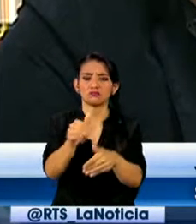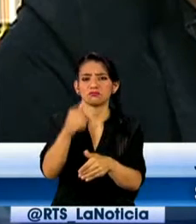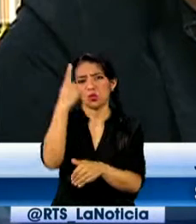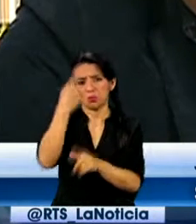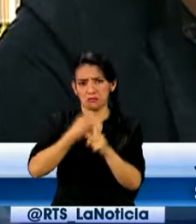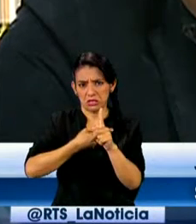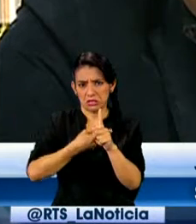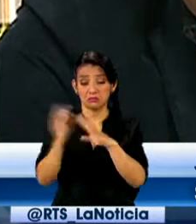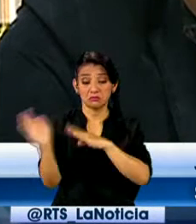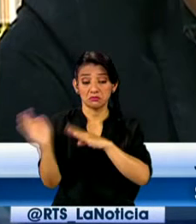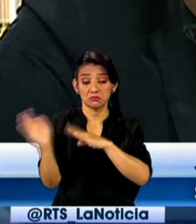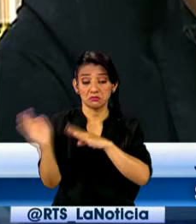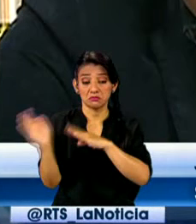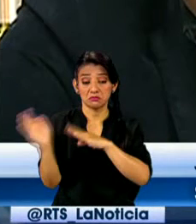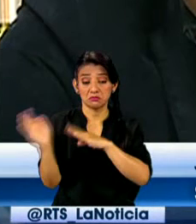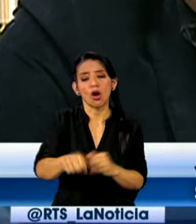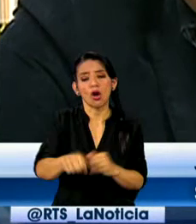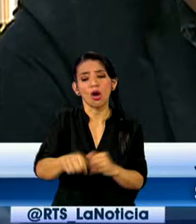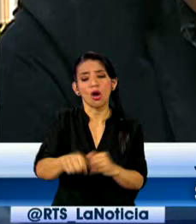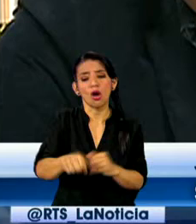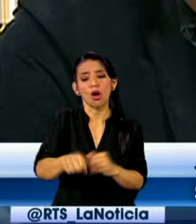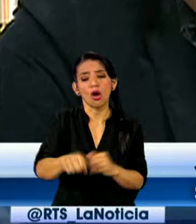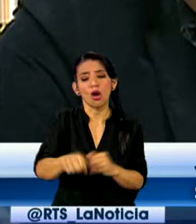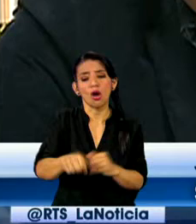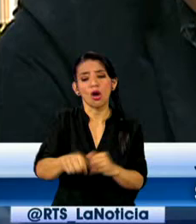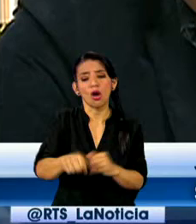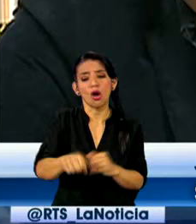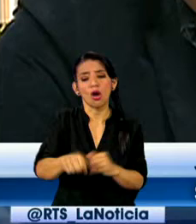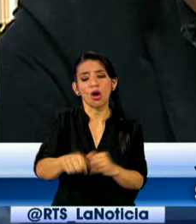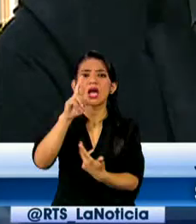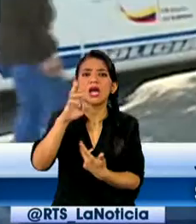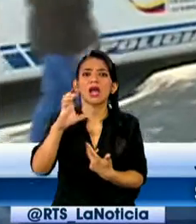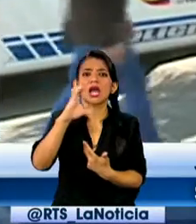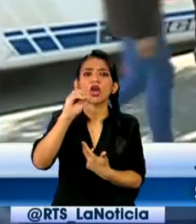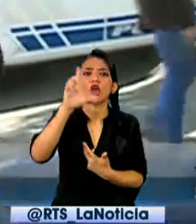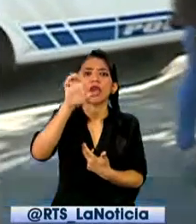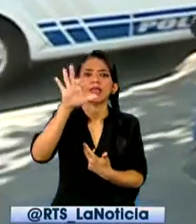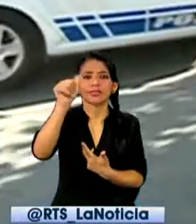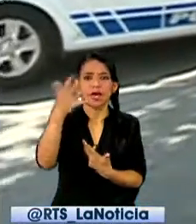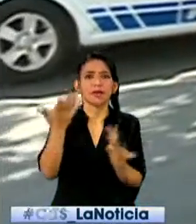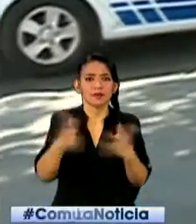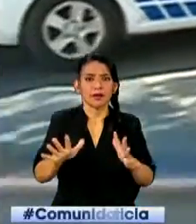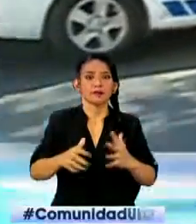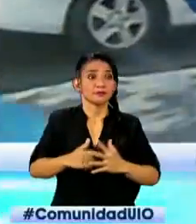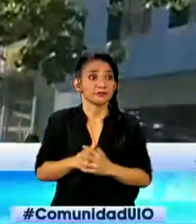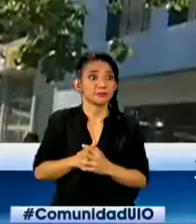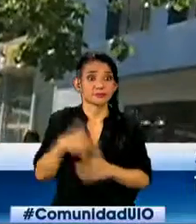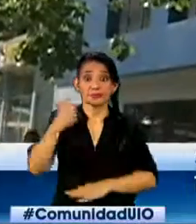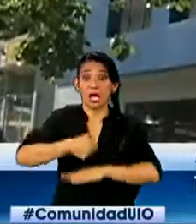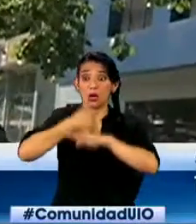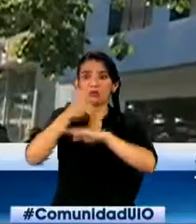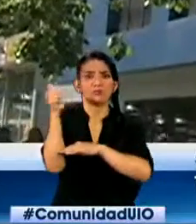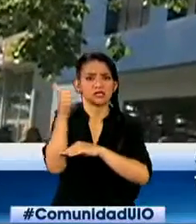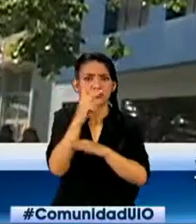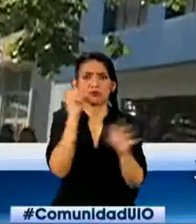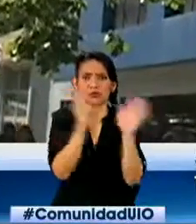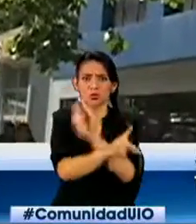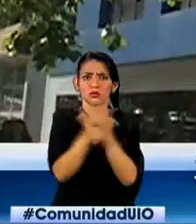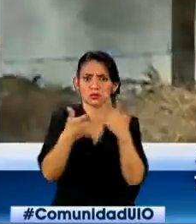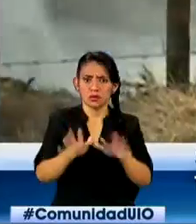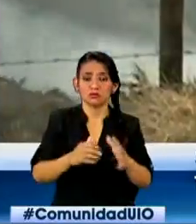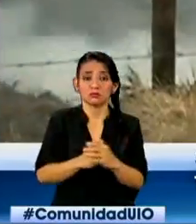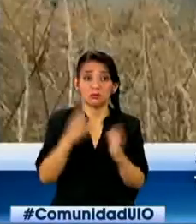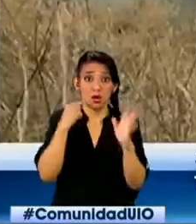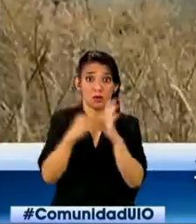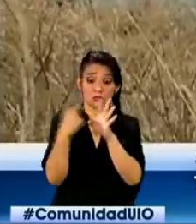Tuvimos otra persona detenida en el sector de la Recoleta. Las autoridades han puesto las denuncias respectivas. En el caso